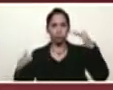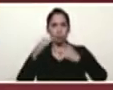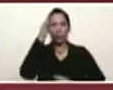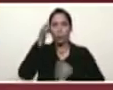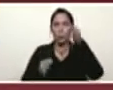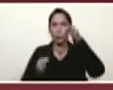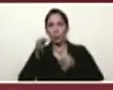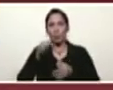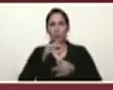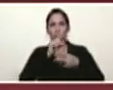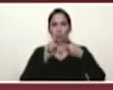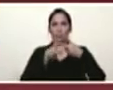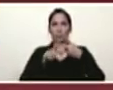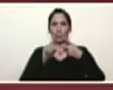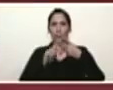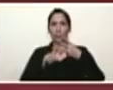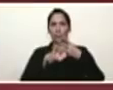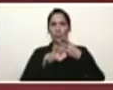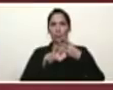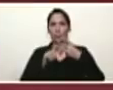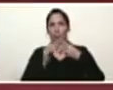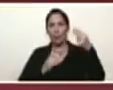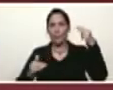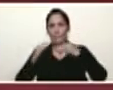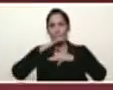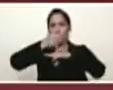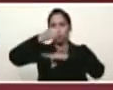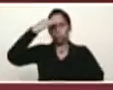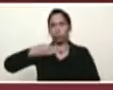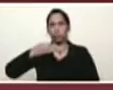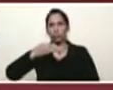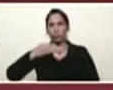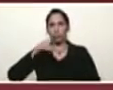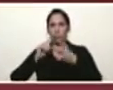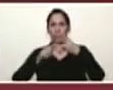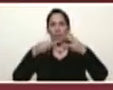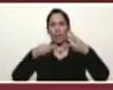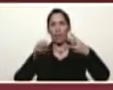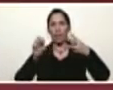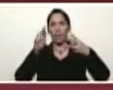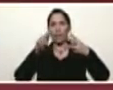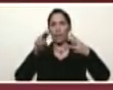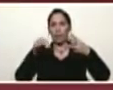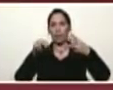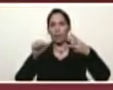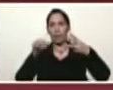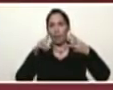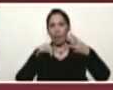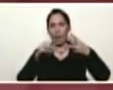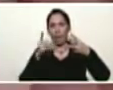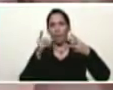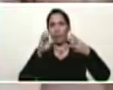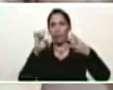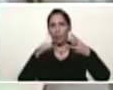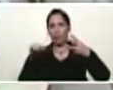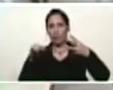doctor Michael Moreno, y en el mayor general Hernández Dala. Toda mi fe, toda mi confianza y todo mi